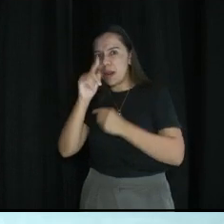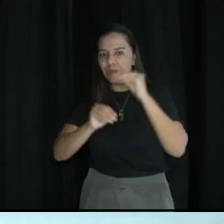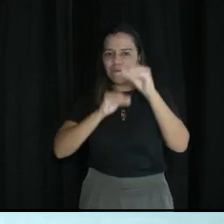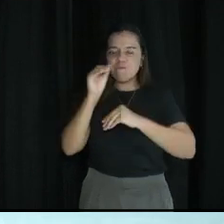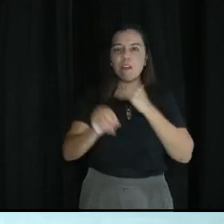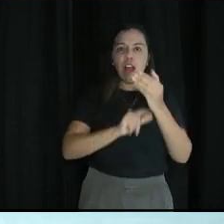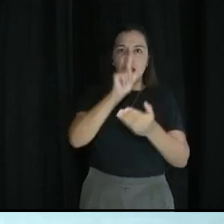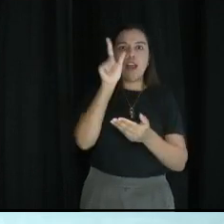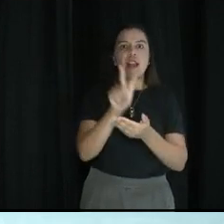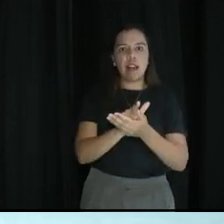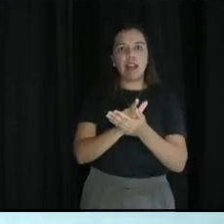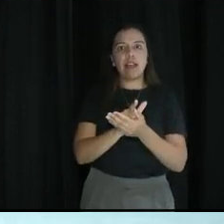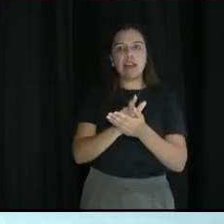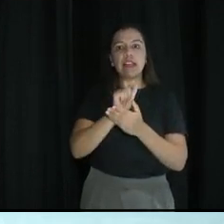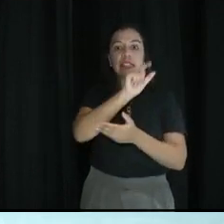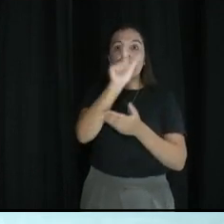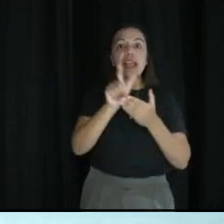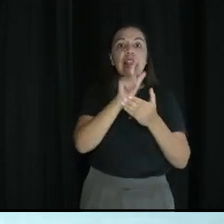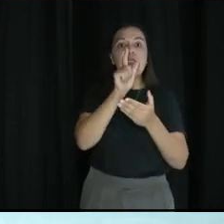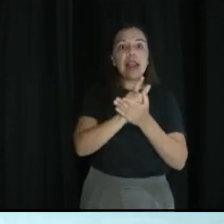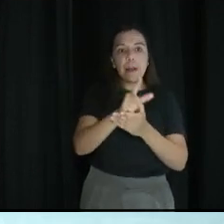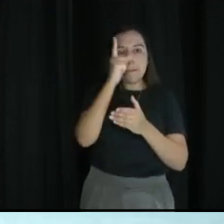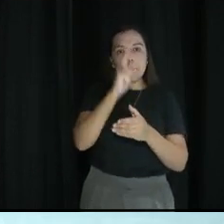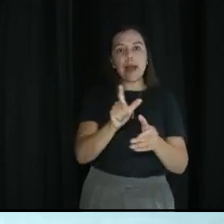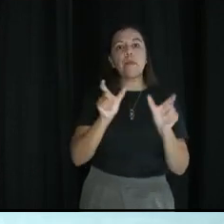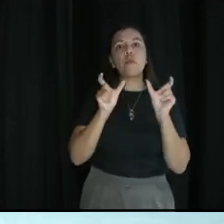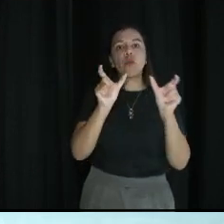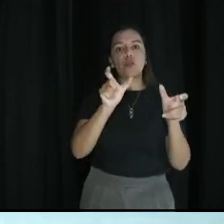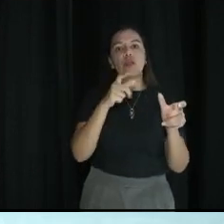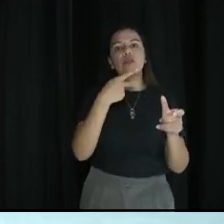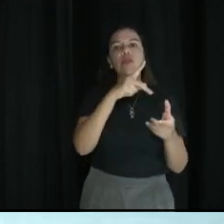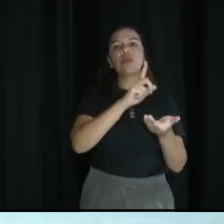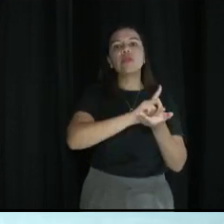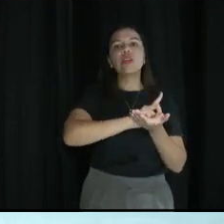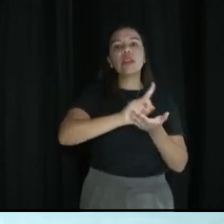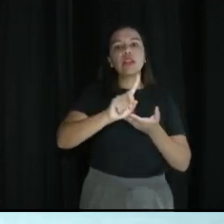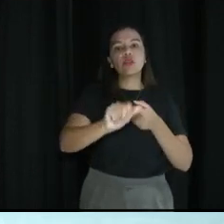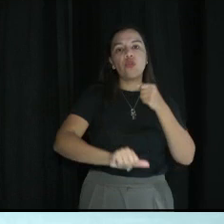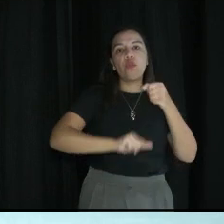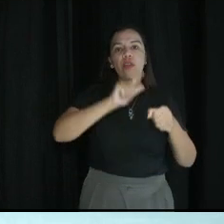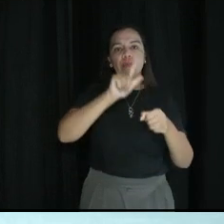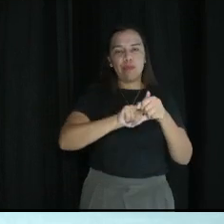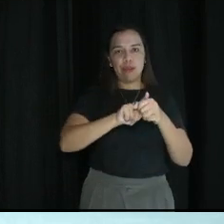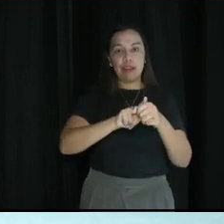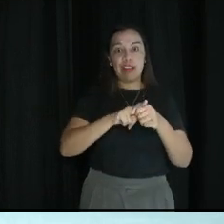en el 2018, fue la Ley de Protección y Derechos de los Animales del Estado de Michoacán. Esta ley